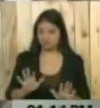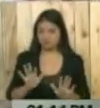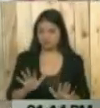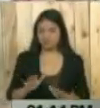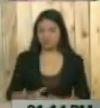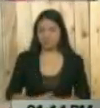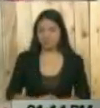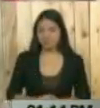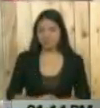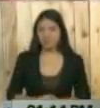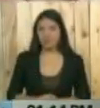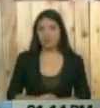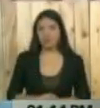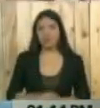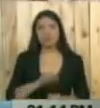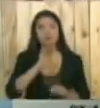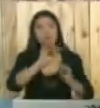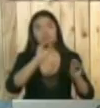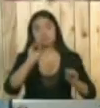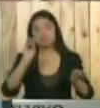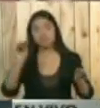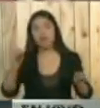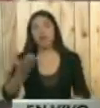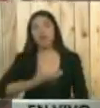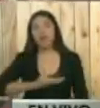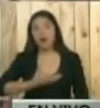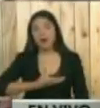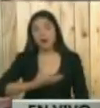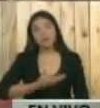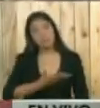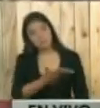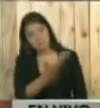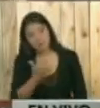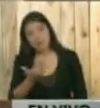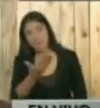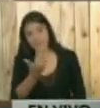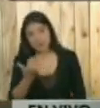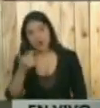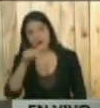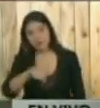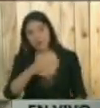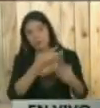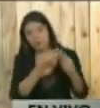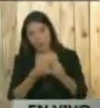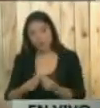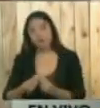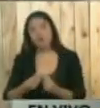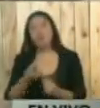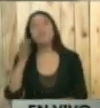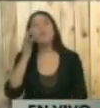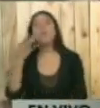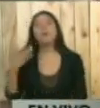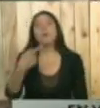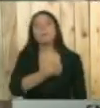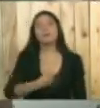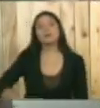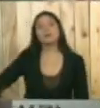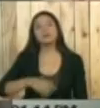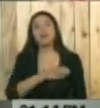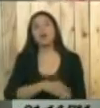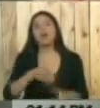Quiero llamar a los alcaldes para que me acompañen y a nuestra querida presidenta del